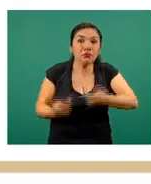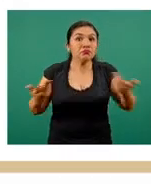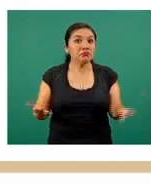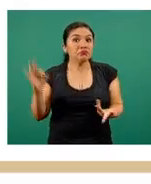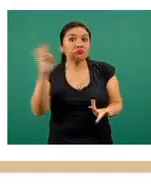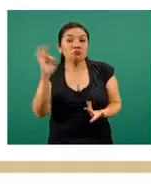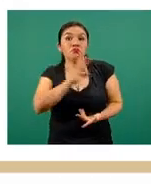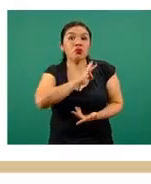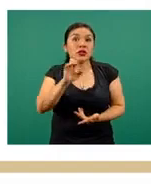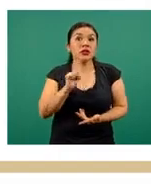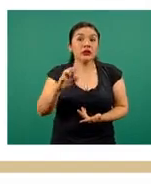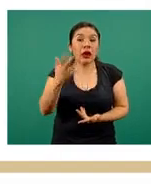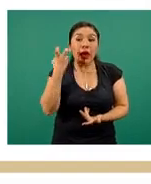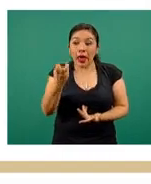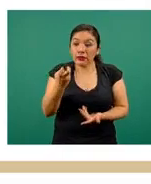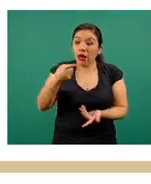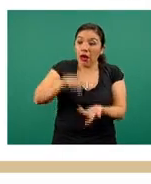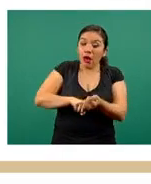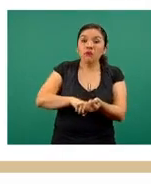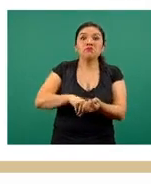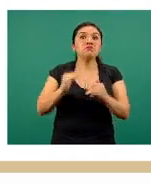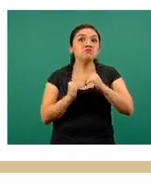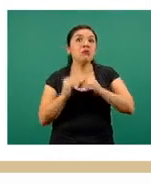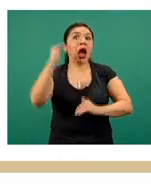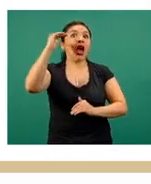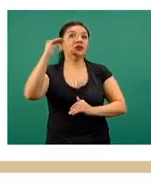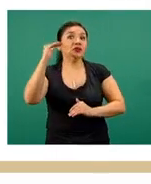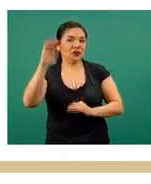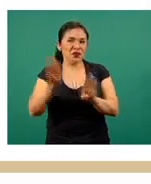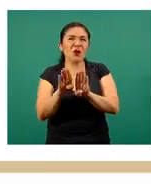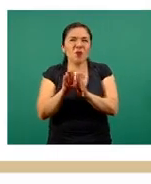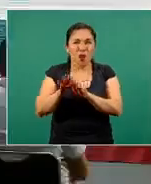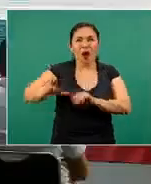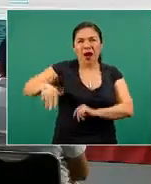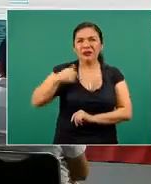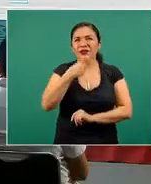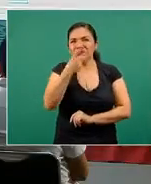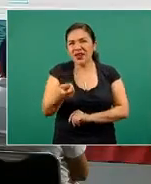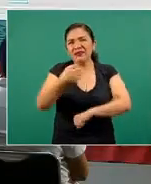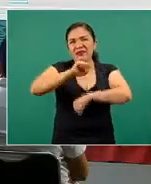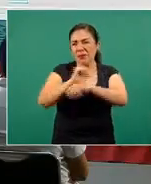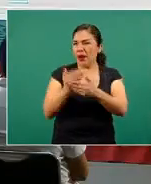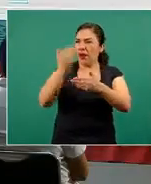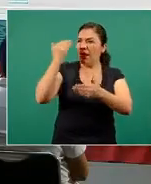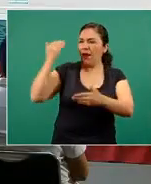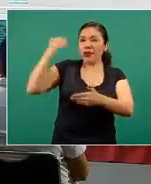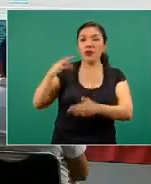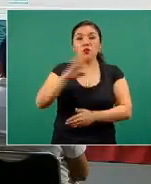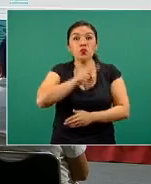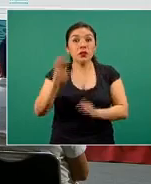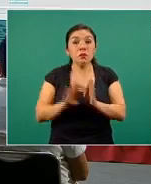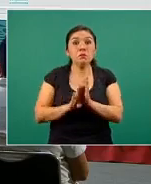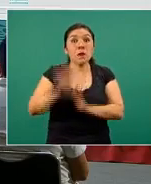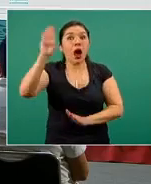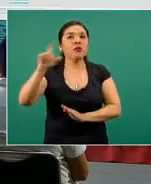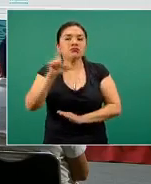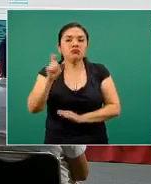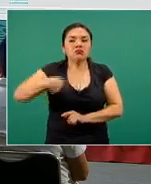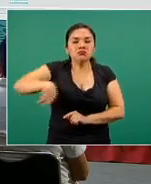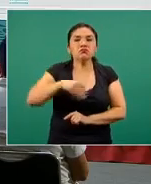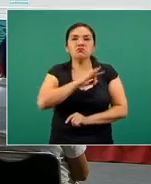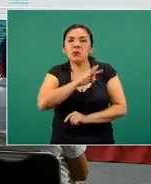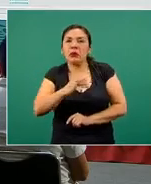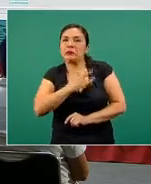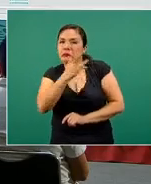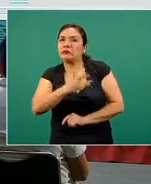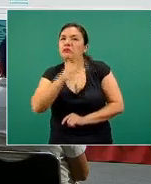que puedan en su momento representar un incremento que ya habíamos comentado en semanas y días previos, un incremento esperado que pudiera